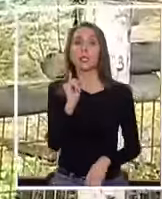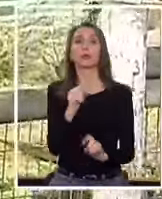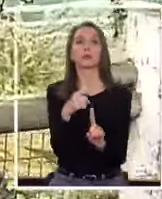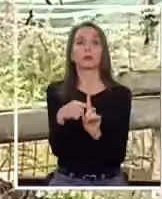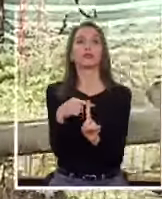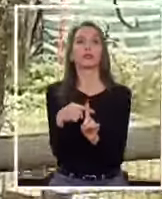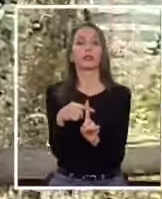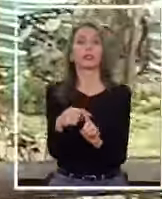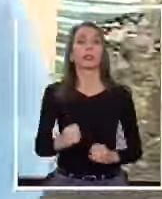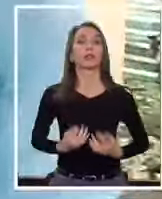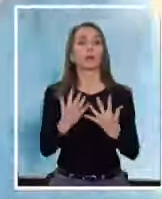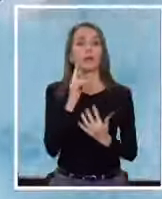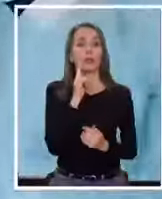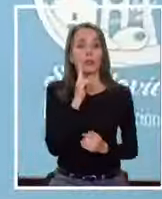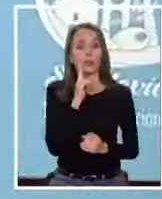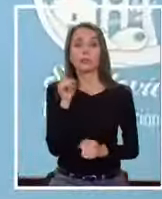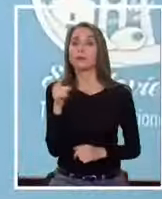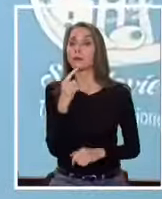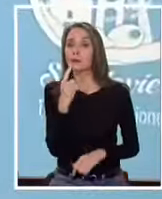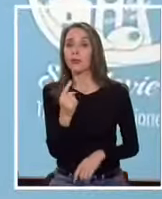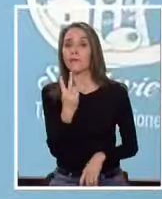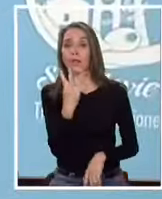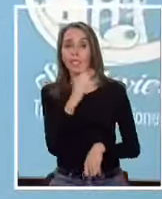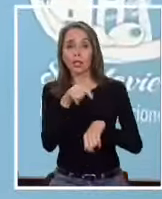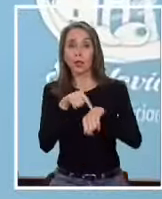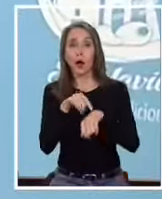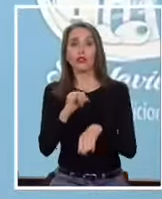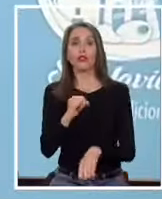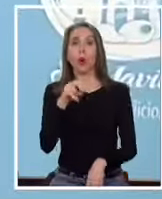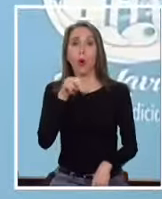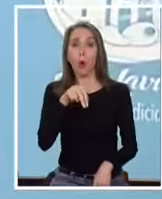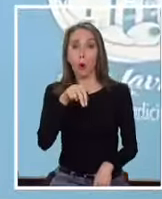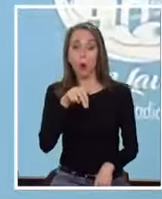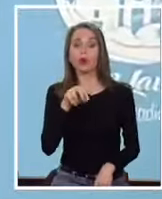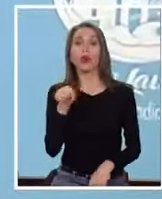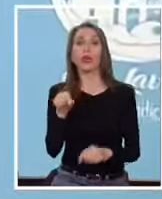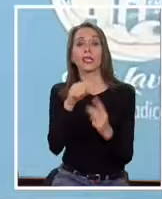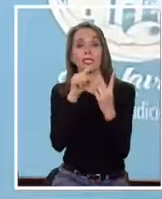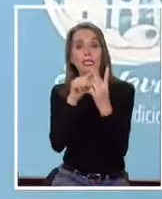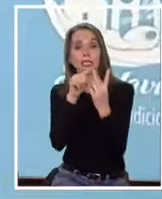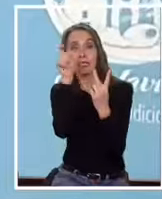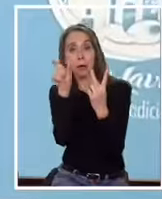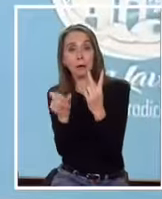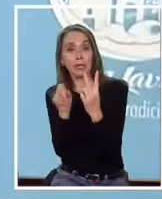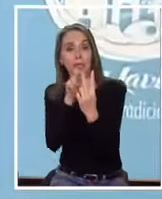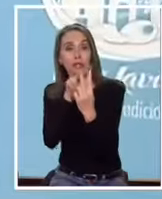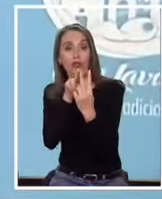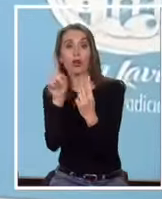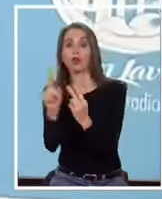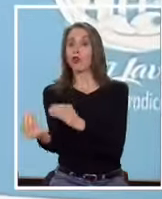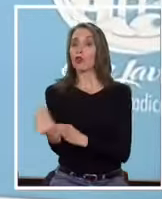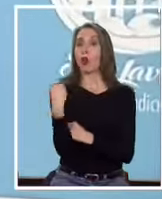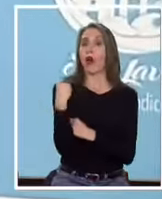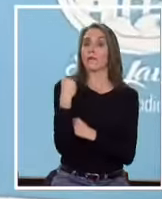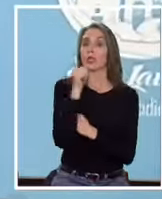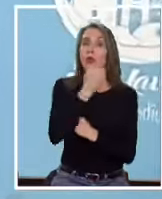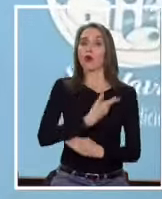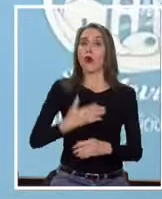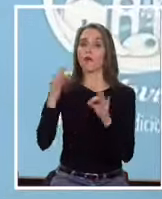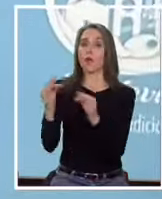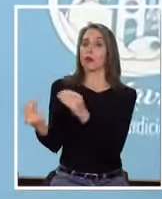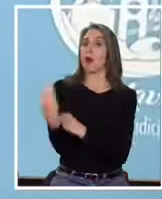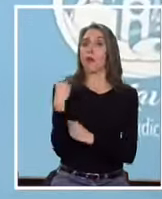PCR. Y con fecha de confirmación de 24 de junio y de este caso aún tampoco somos notificados